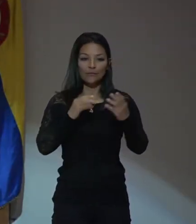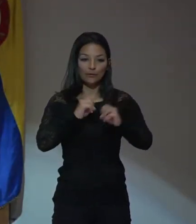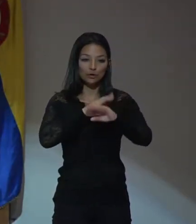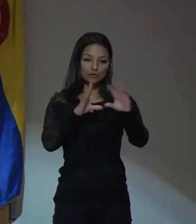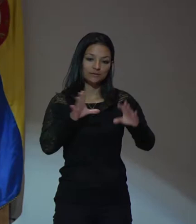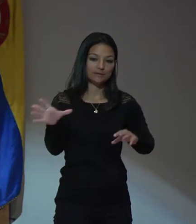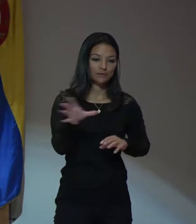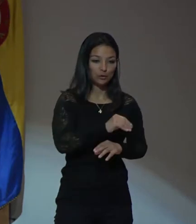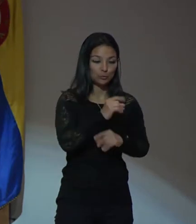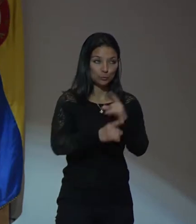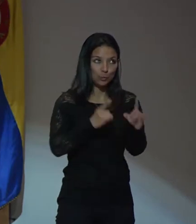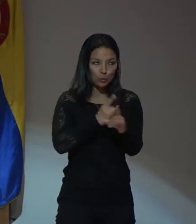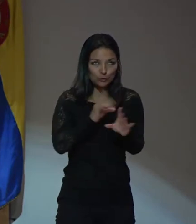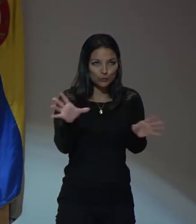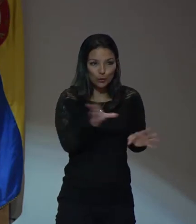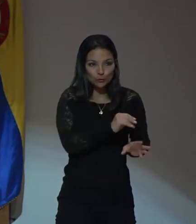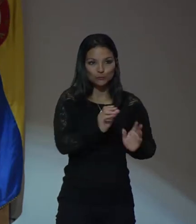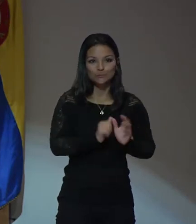Todo el mundo.